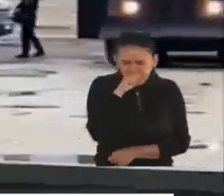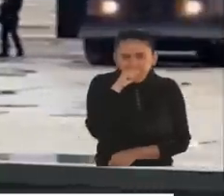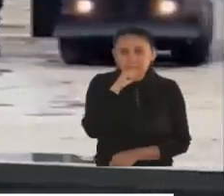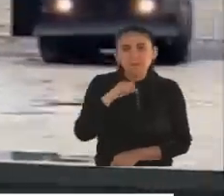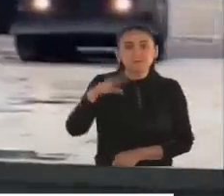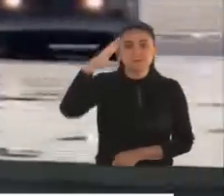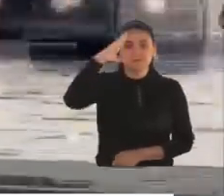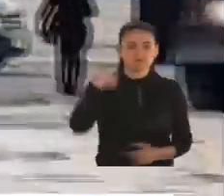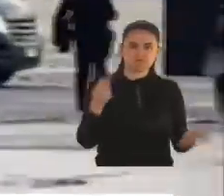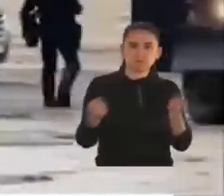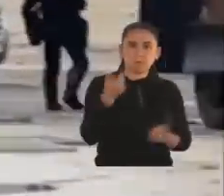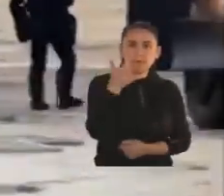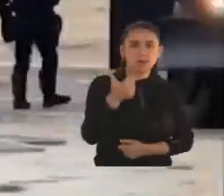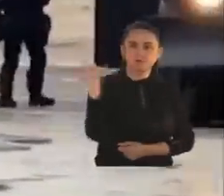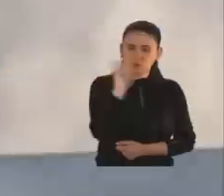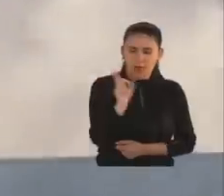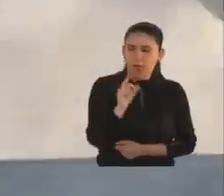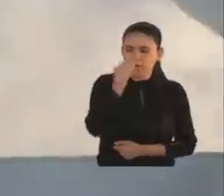Brasilia.